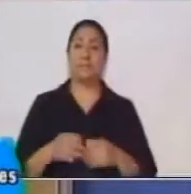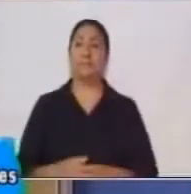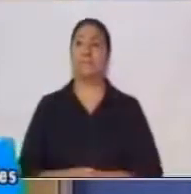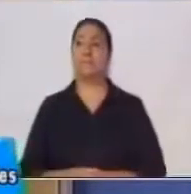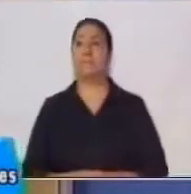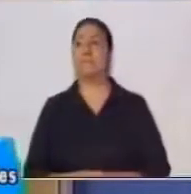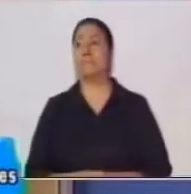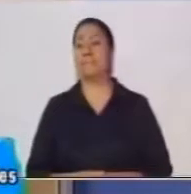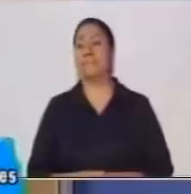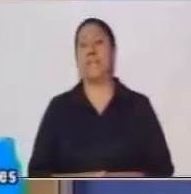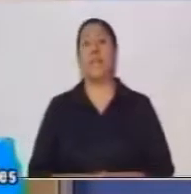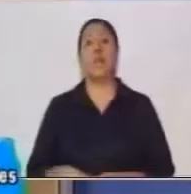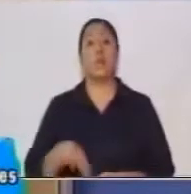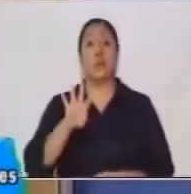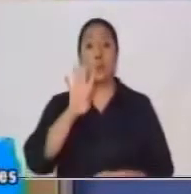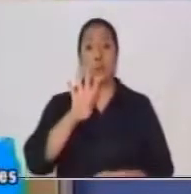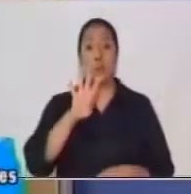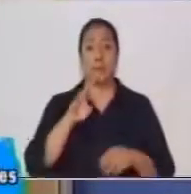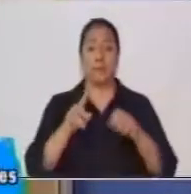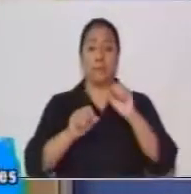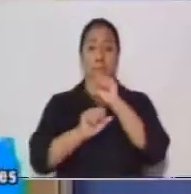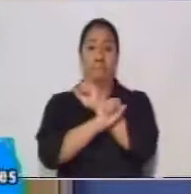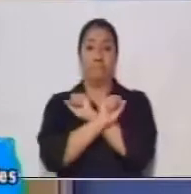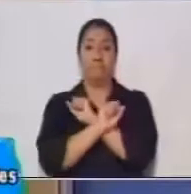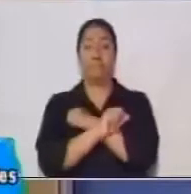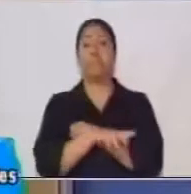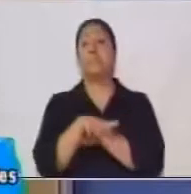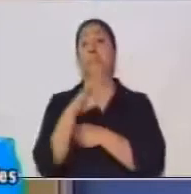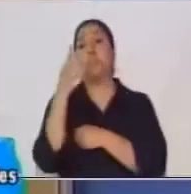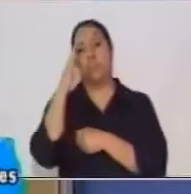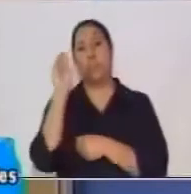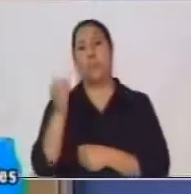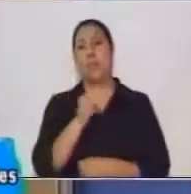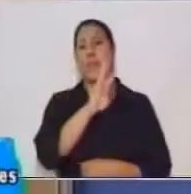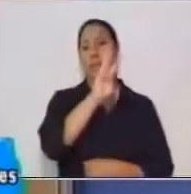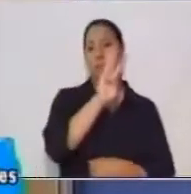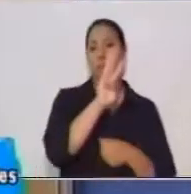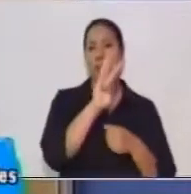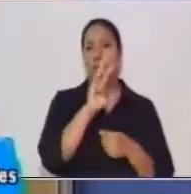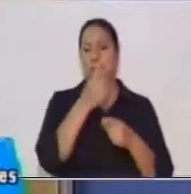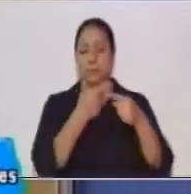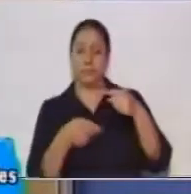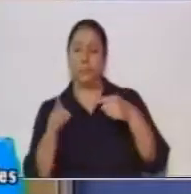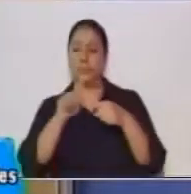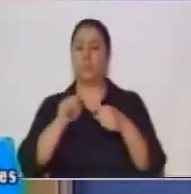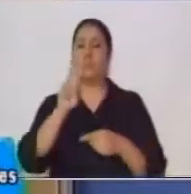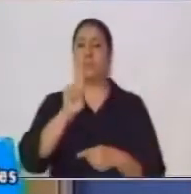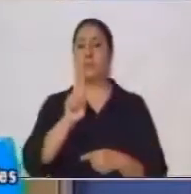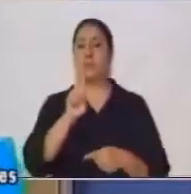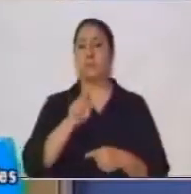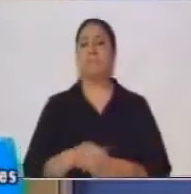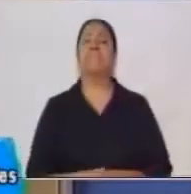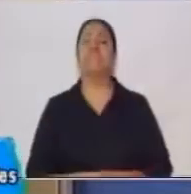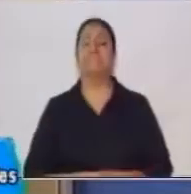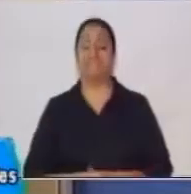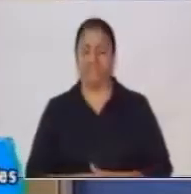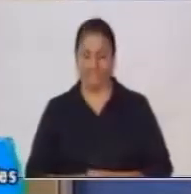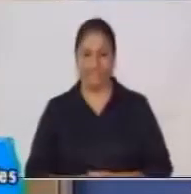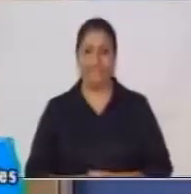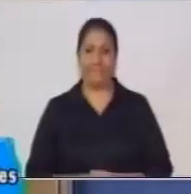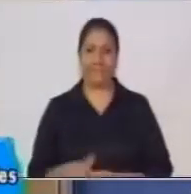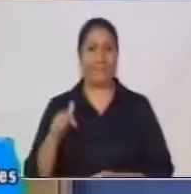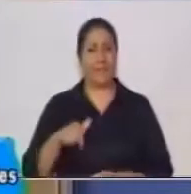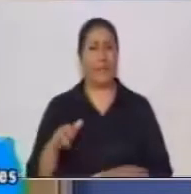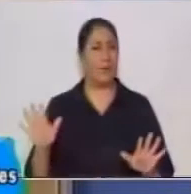9 cuadros formados, 3 elevado al cuadrado. Y ahora vamos a